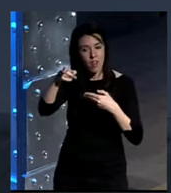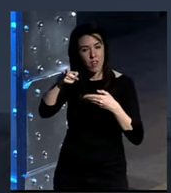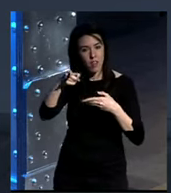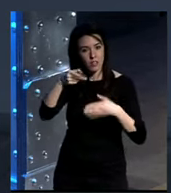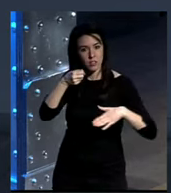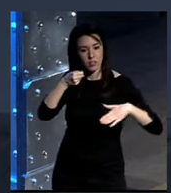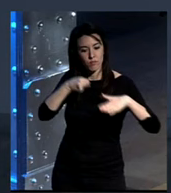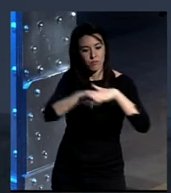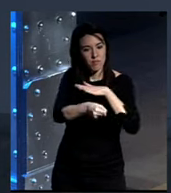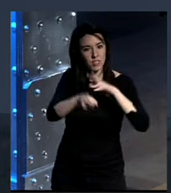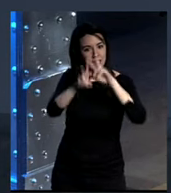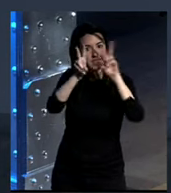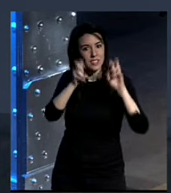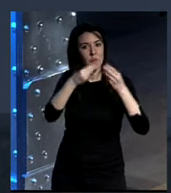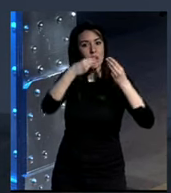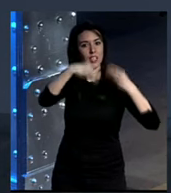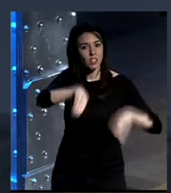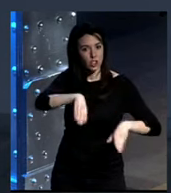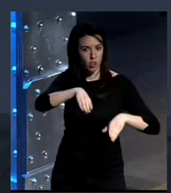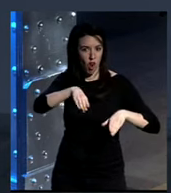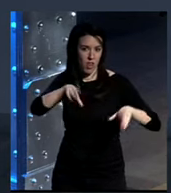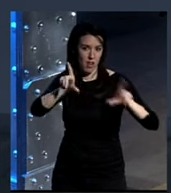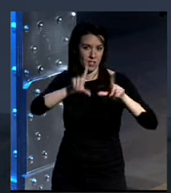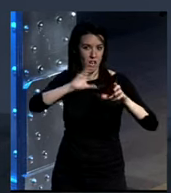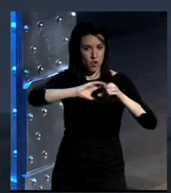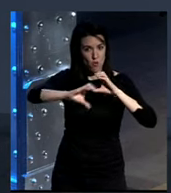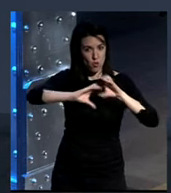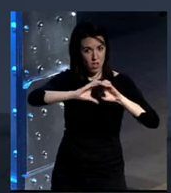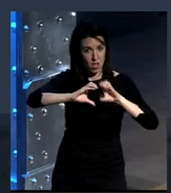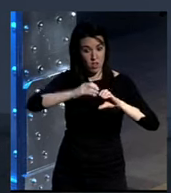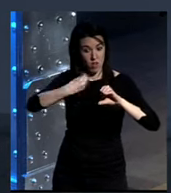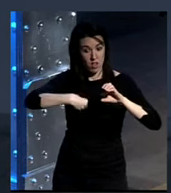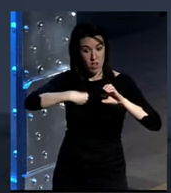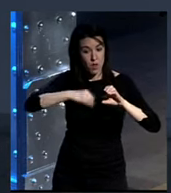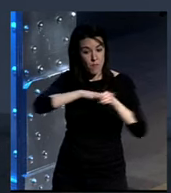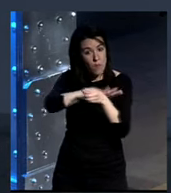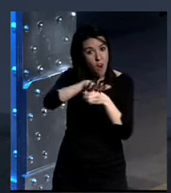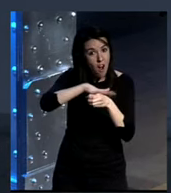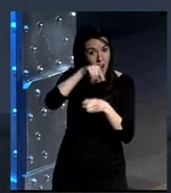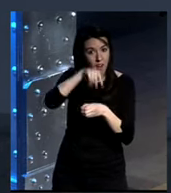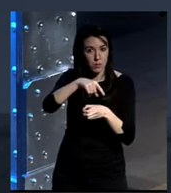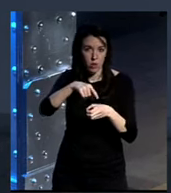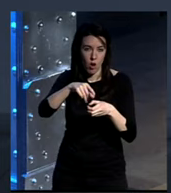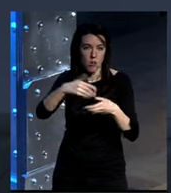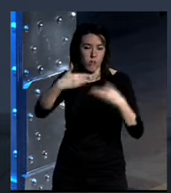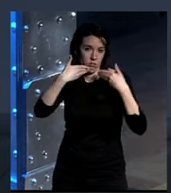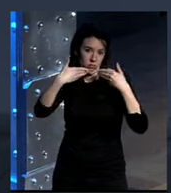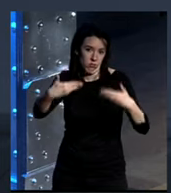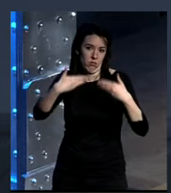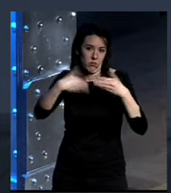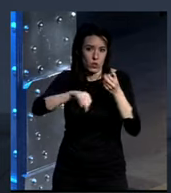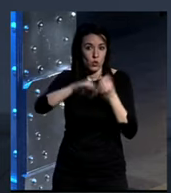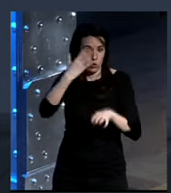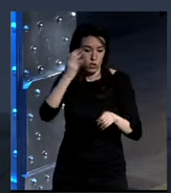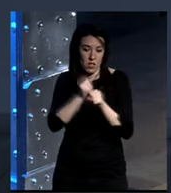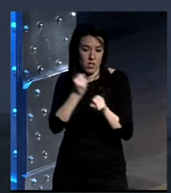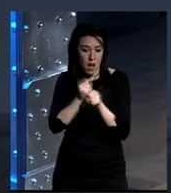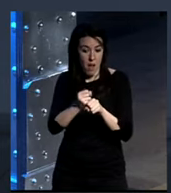este asunto de la historia de las telecomunicaciones, en el que pues afortunadamente he podido trabajar desde